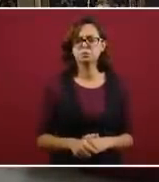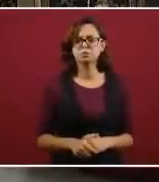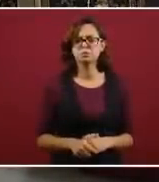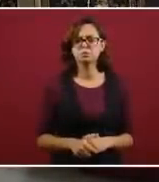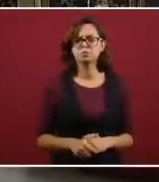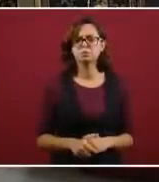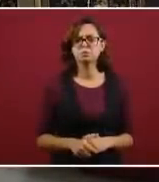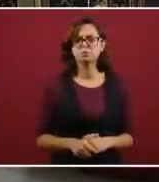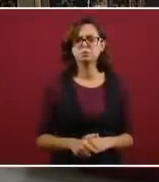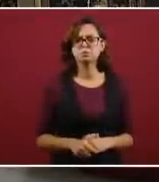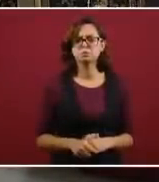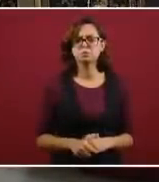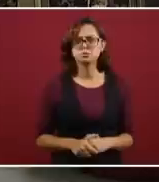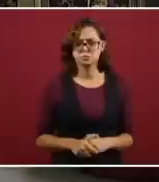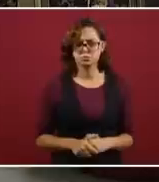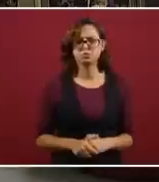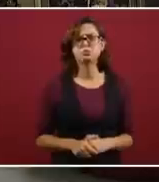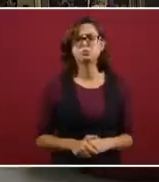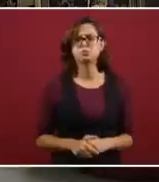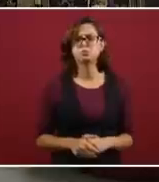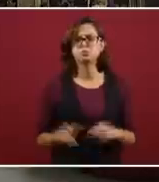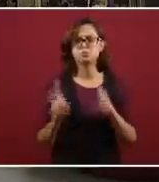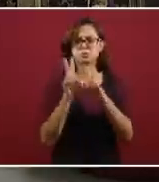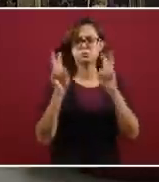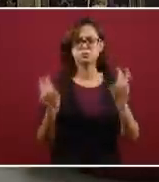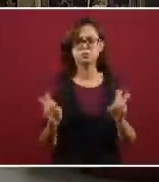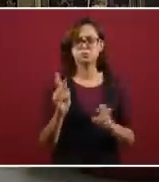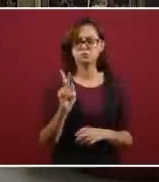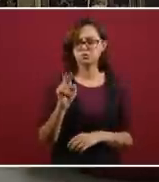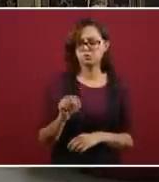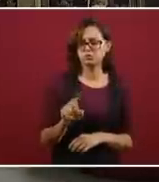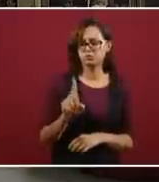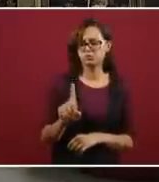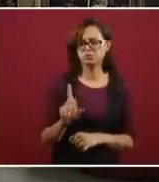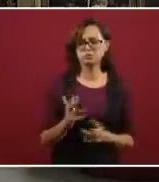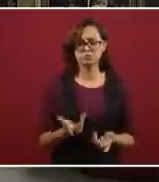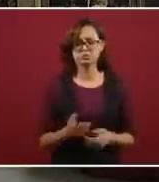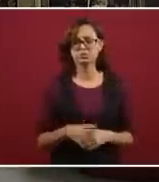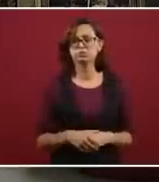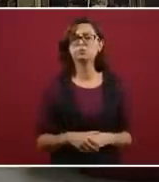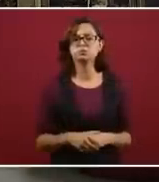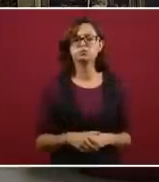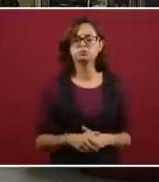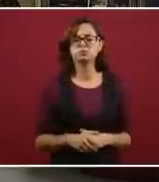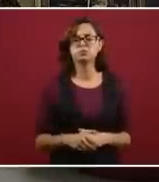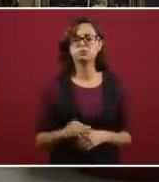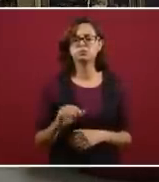sobre el plan, vámonos, plan, ¿sí?